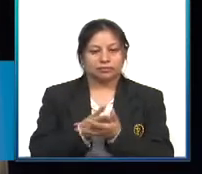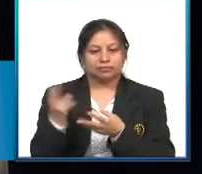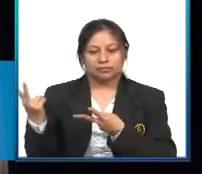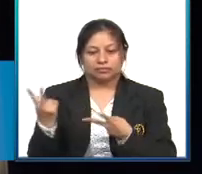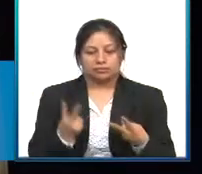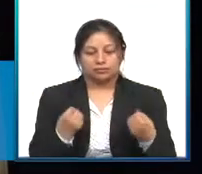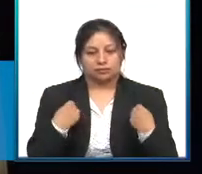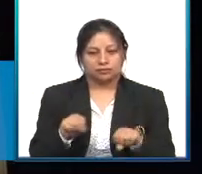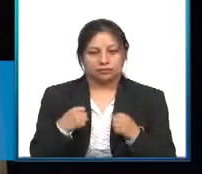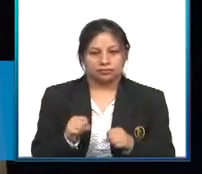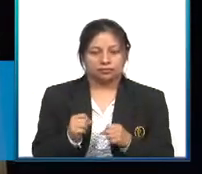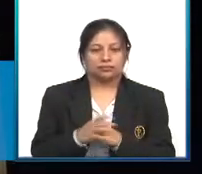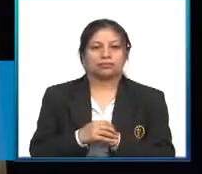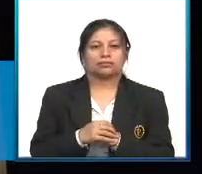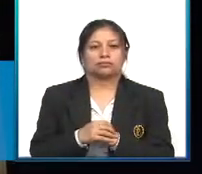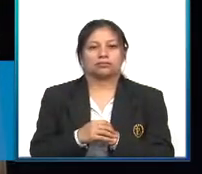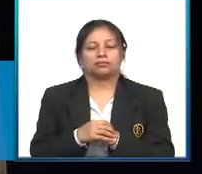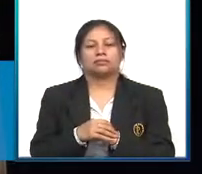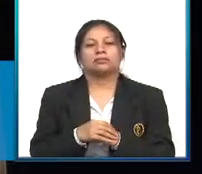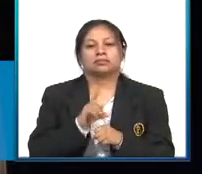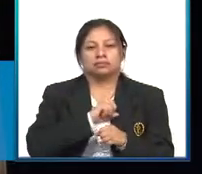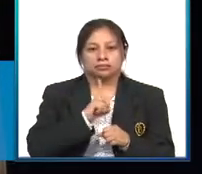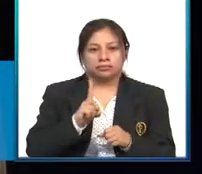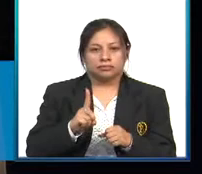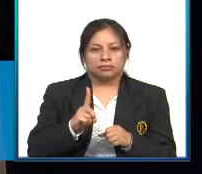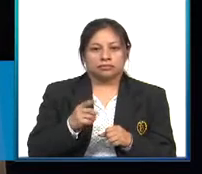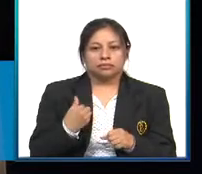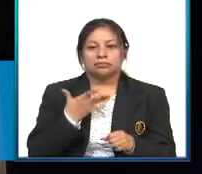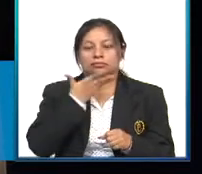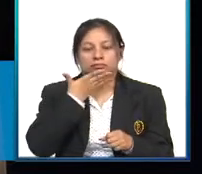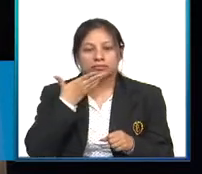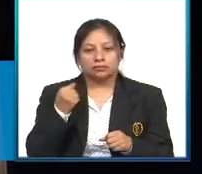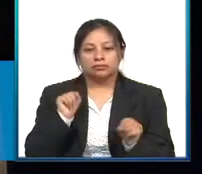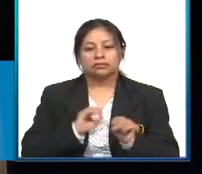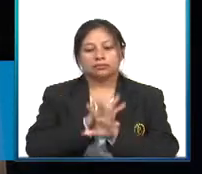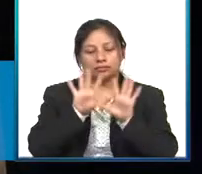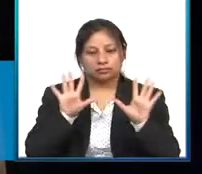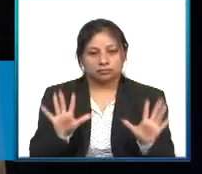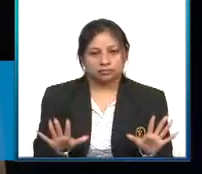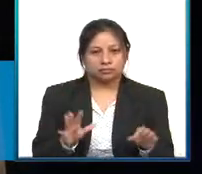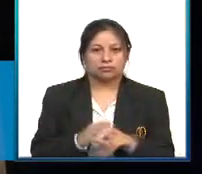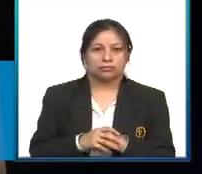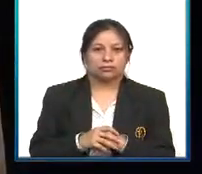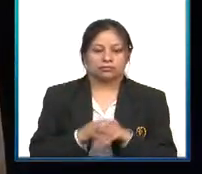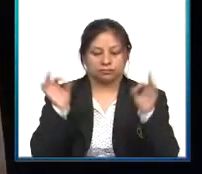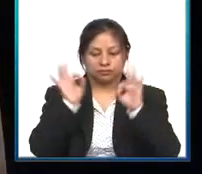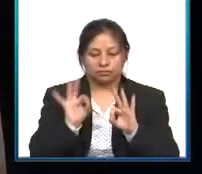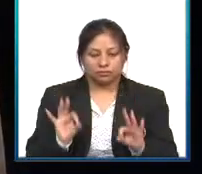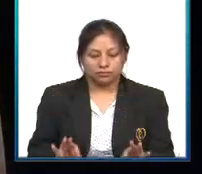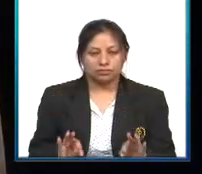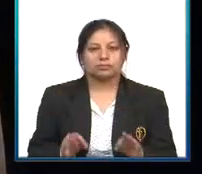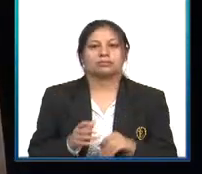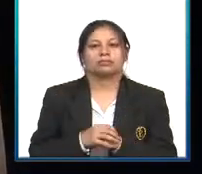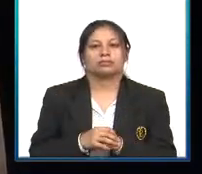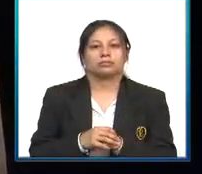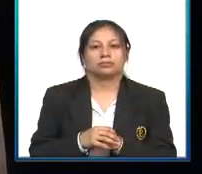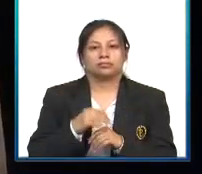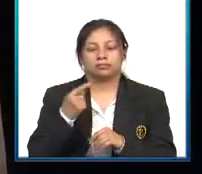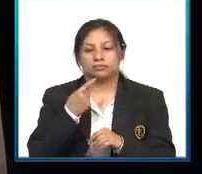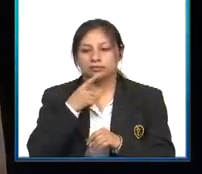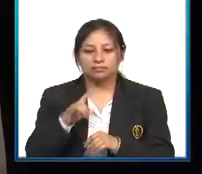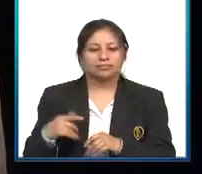a hacer para la industria aérea fue dar una mejor claridad para la forma de tributación de